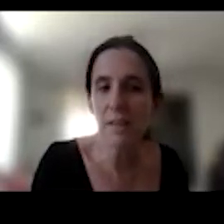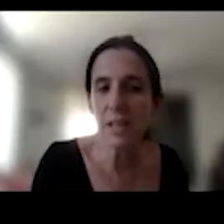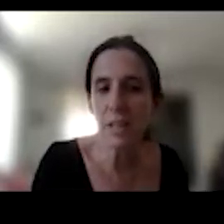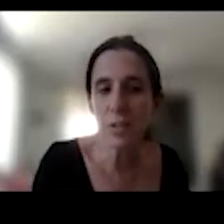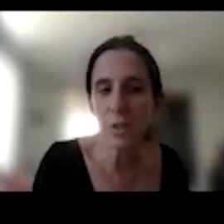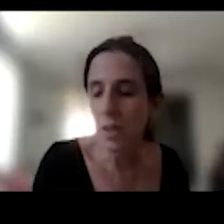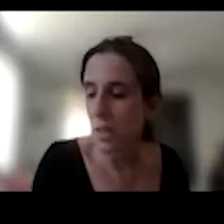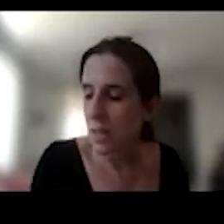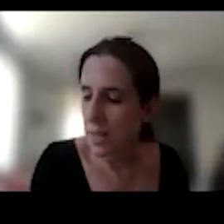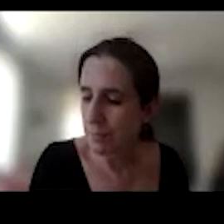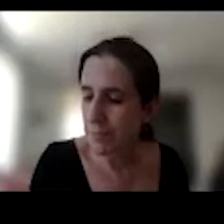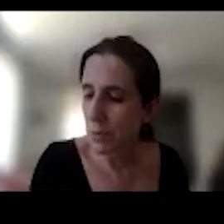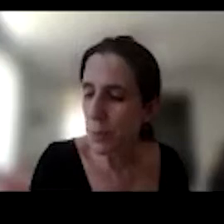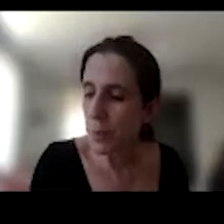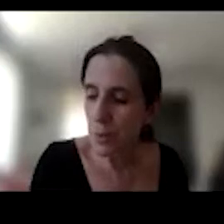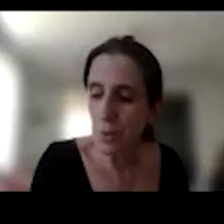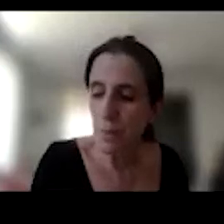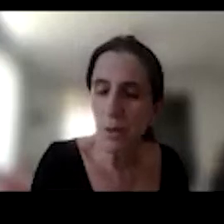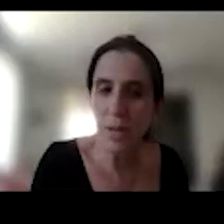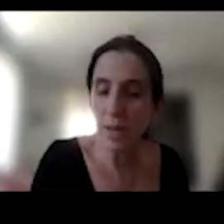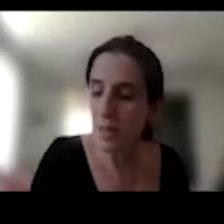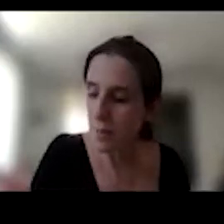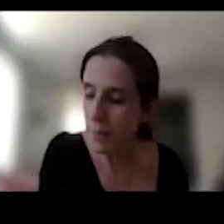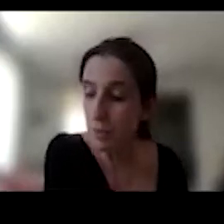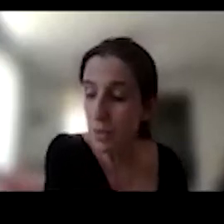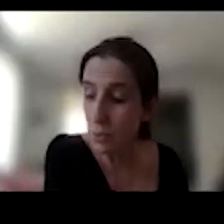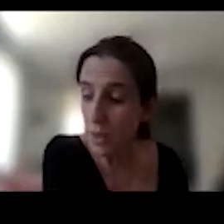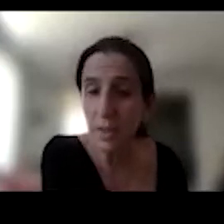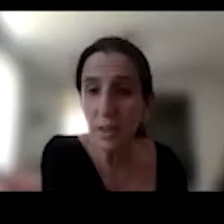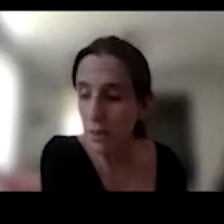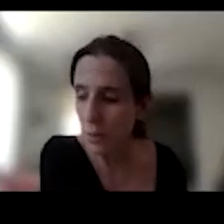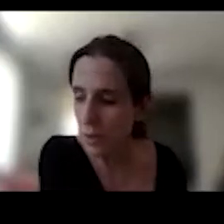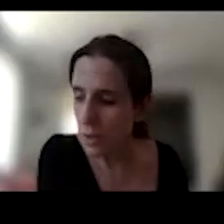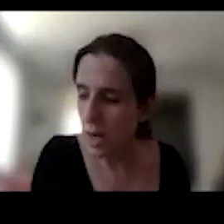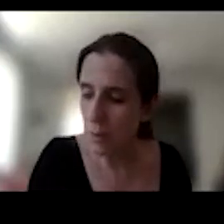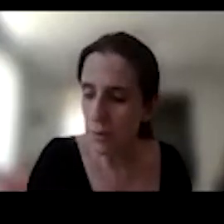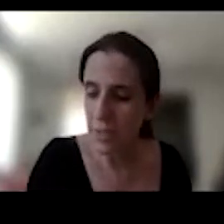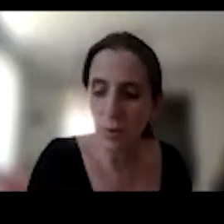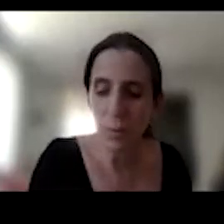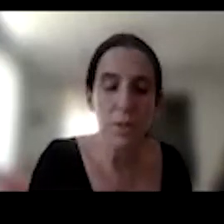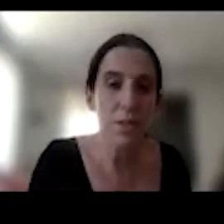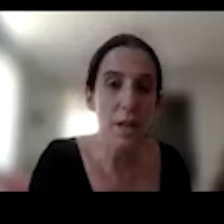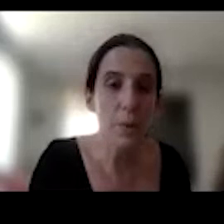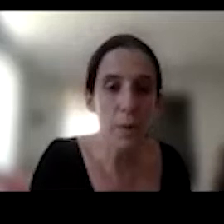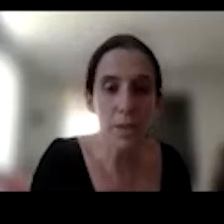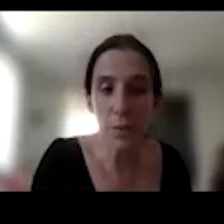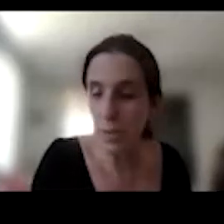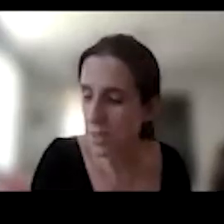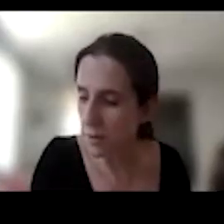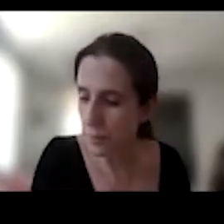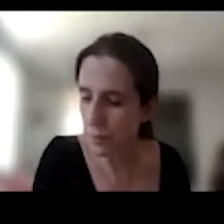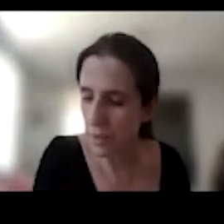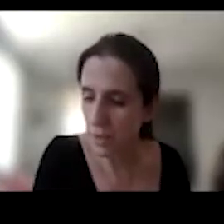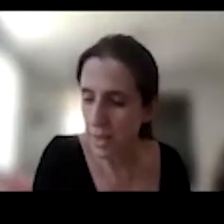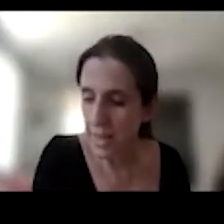de rehabilitación cuyo propósito es mejorar el desempeño visual del individuo, aprovechando el potencial neuroplástico del